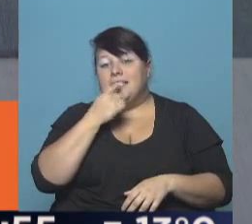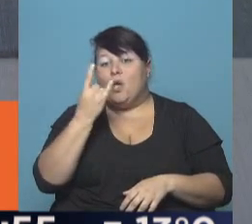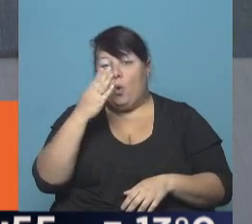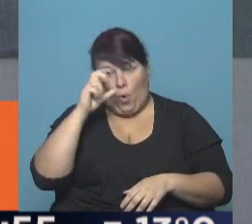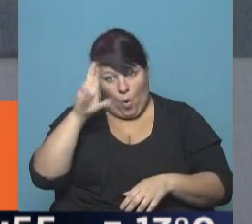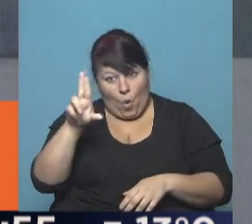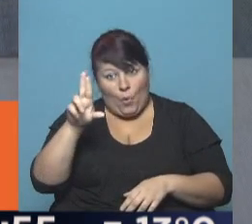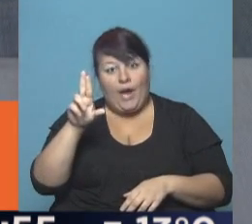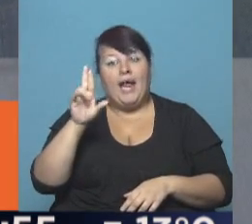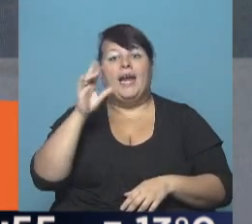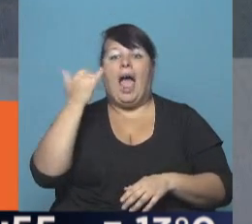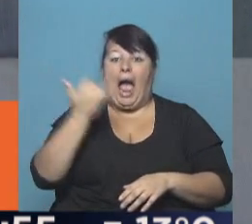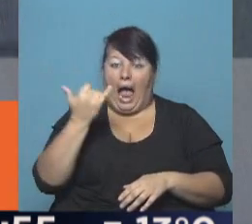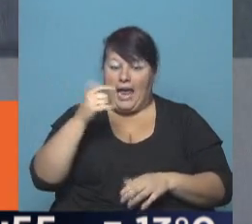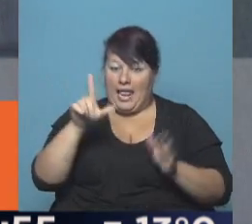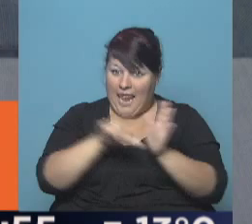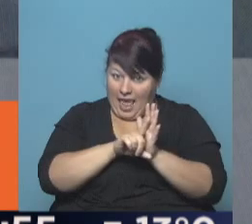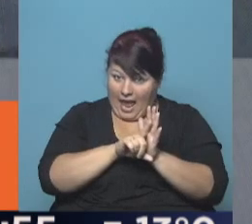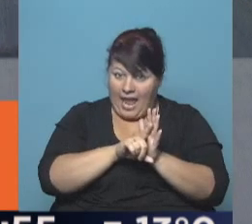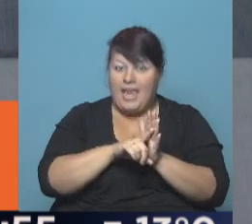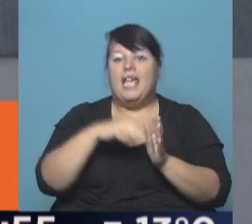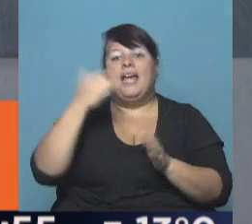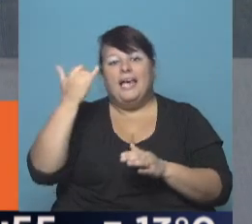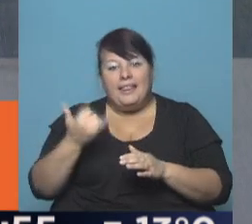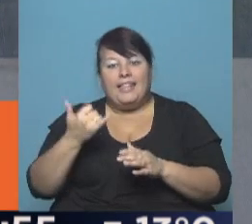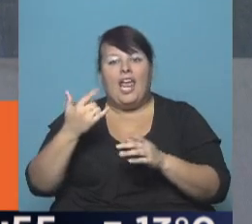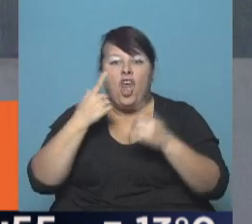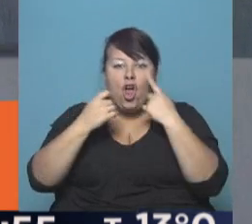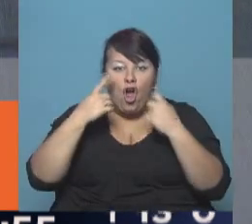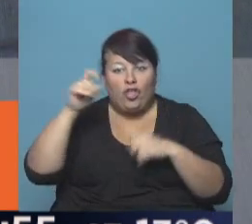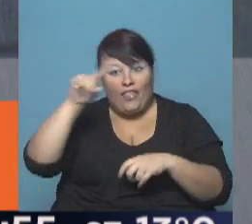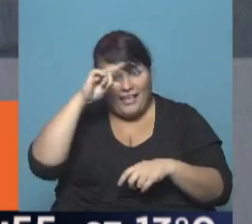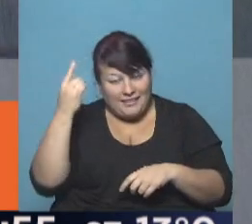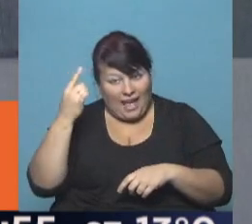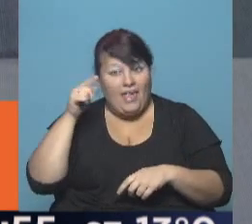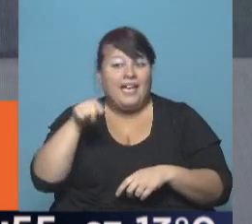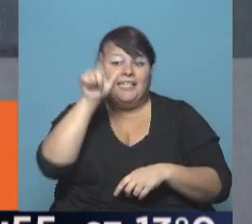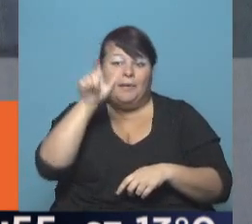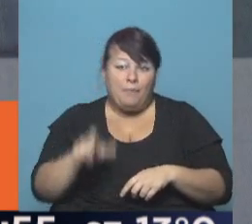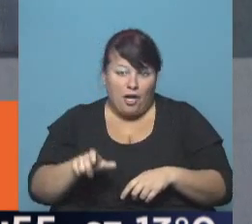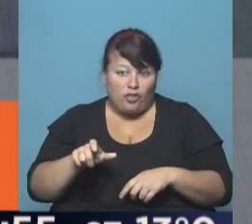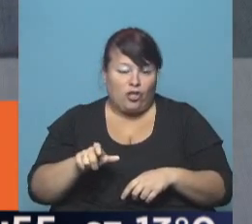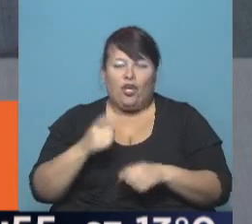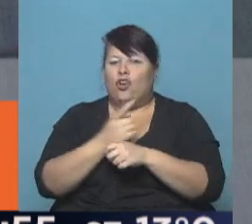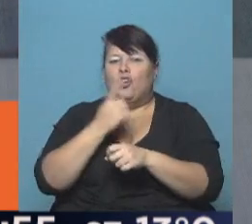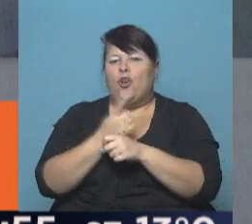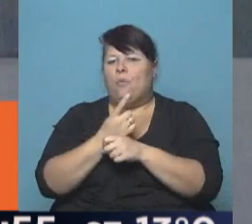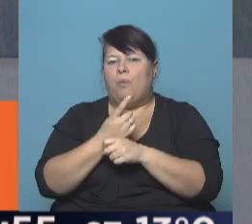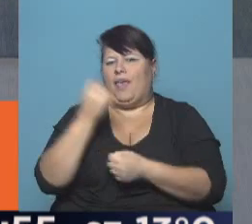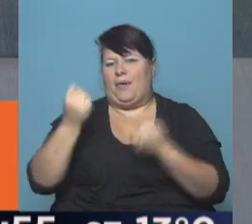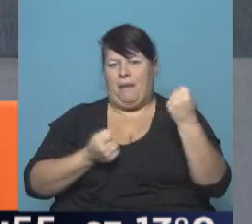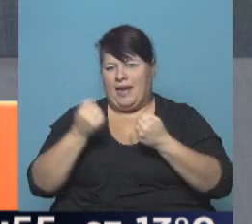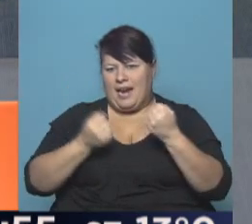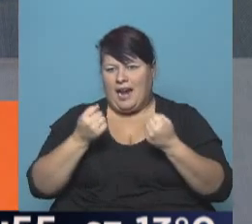hubiese estado legalizada y hubiese tenido los controles del estado esta persona no podría haber conducido